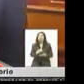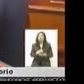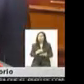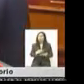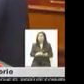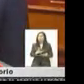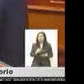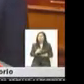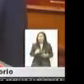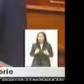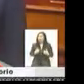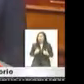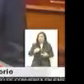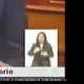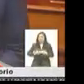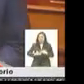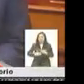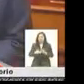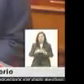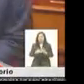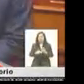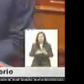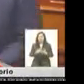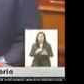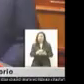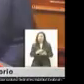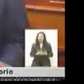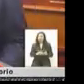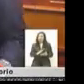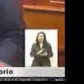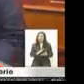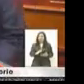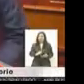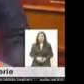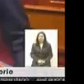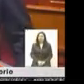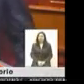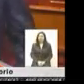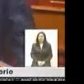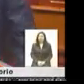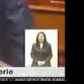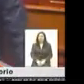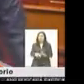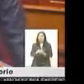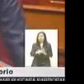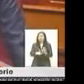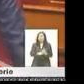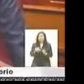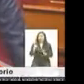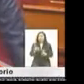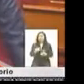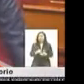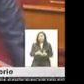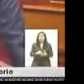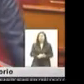contratación no cuenta con un procedimiento en la normativa de contrataciones del Estado vigente. La norma de creación de la Agencia